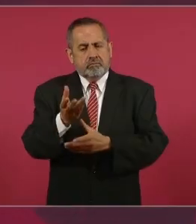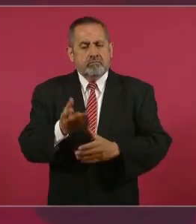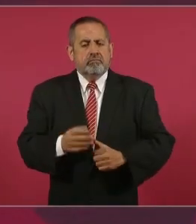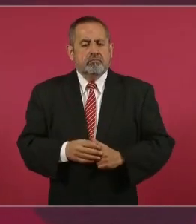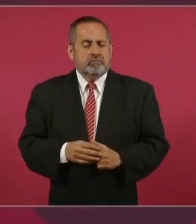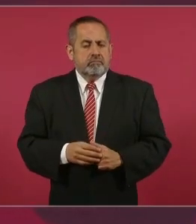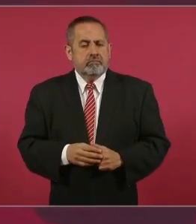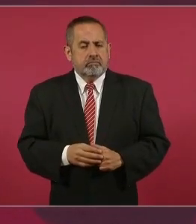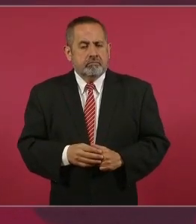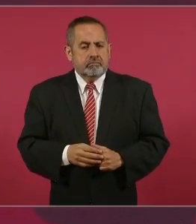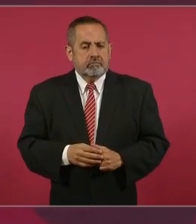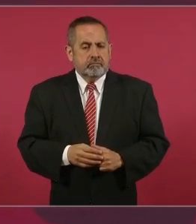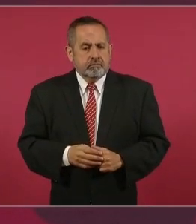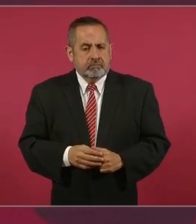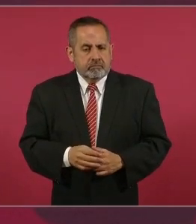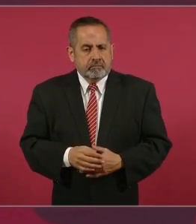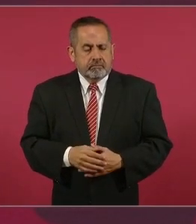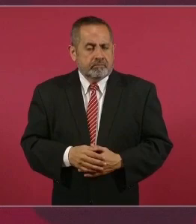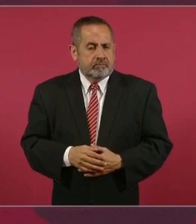a nuestros